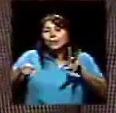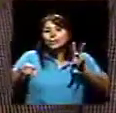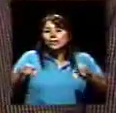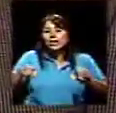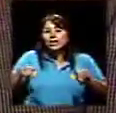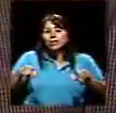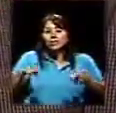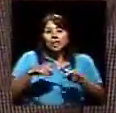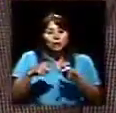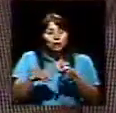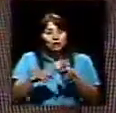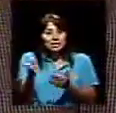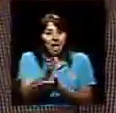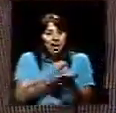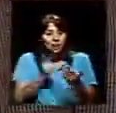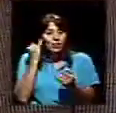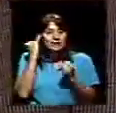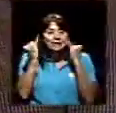subsistir